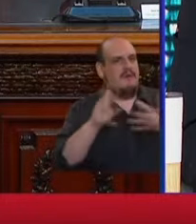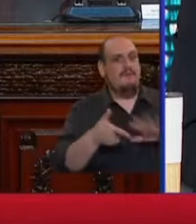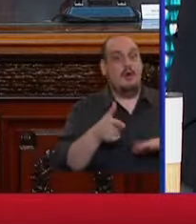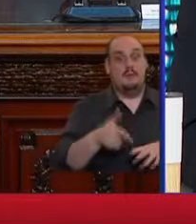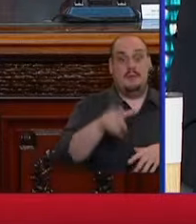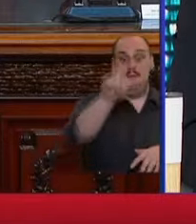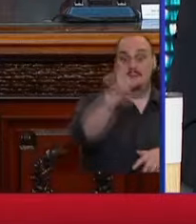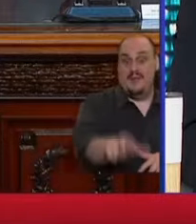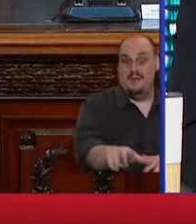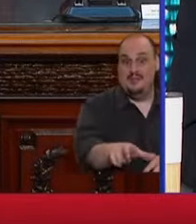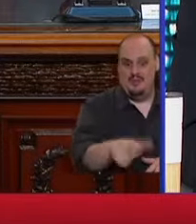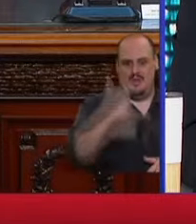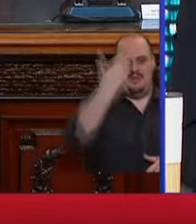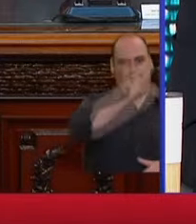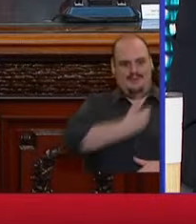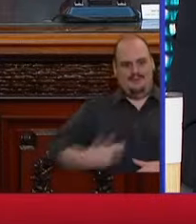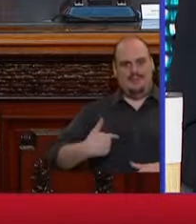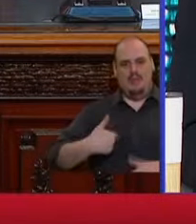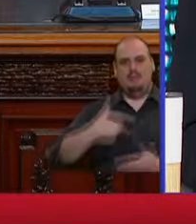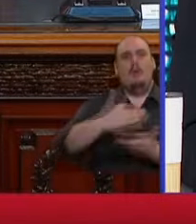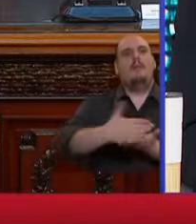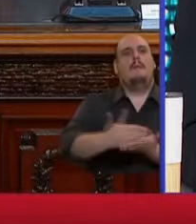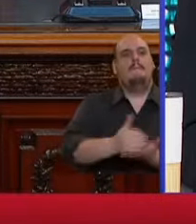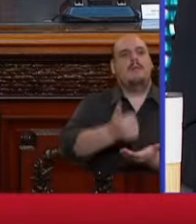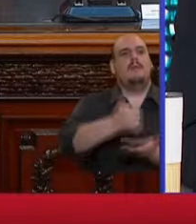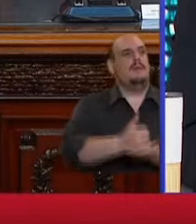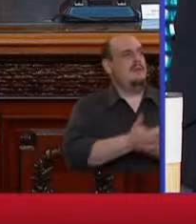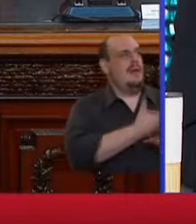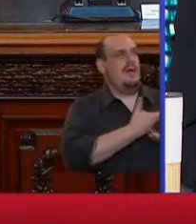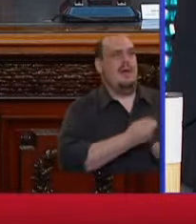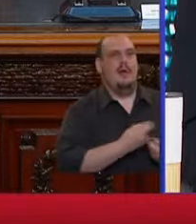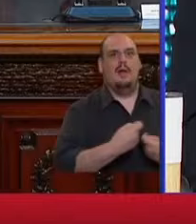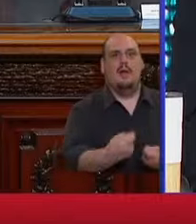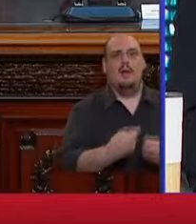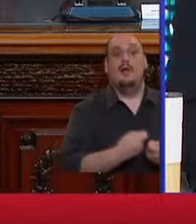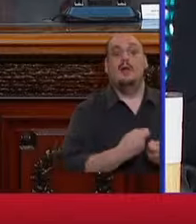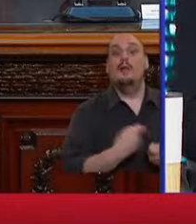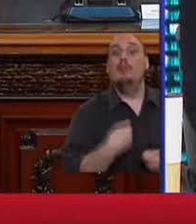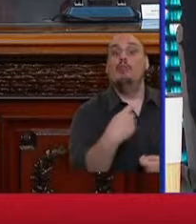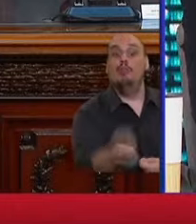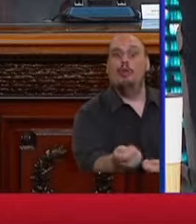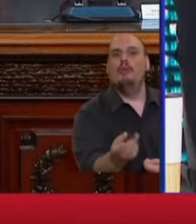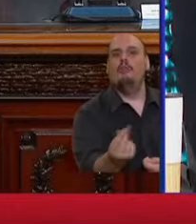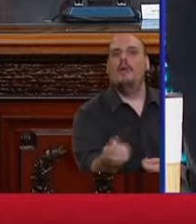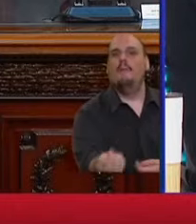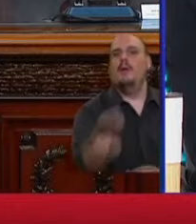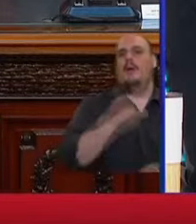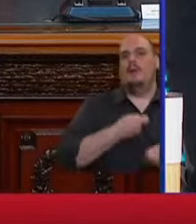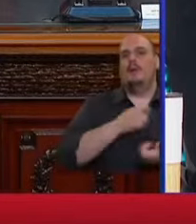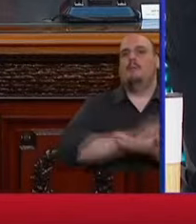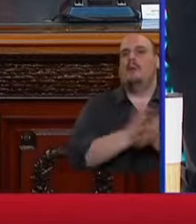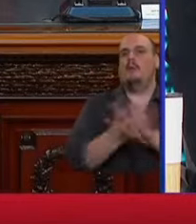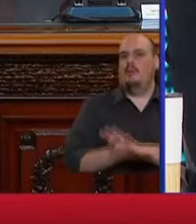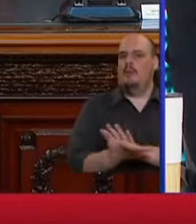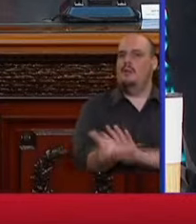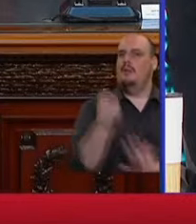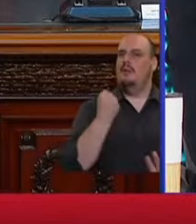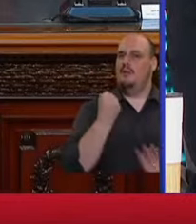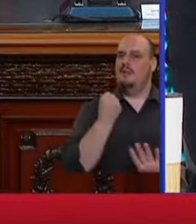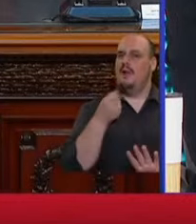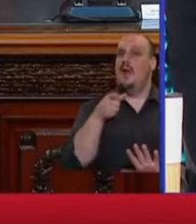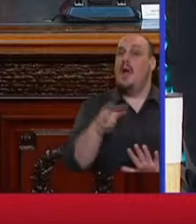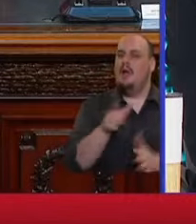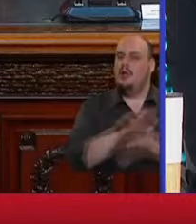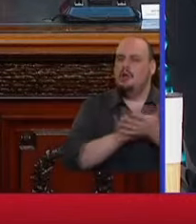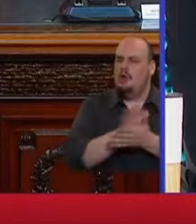de estar haciendo lo que dijo que iba a hacer. Pero la política también va a tener que dar un ejemplo. ¿Quién puede estar en contra de que limitemos